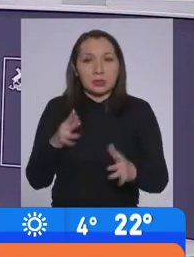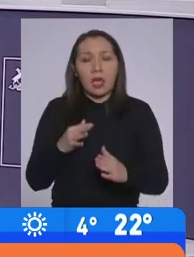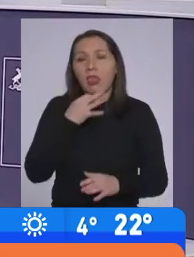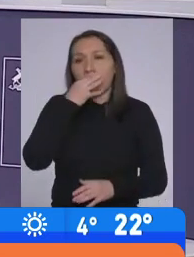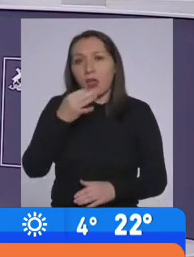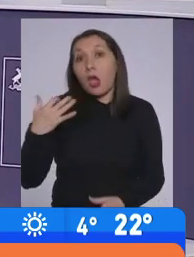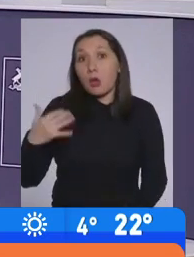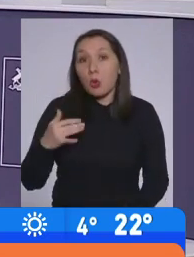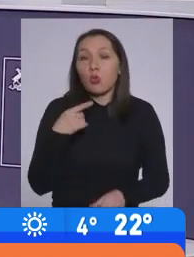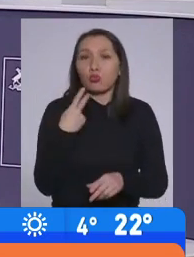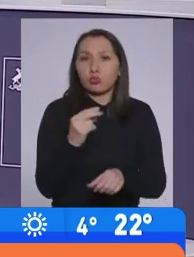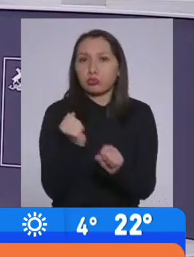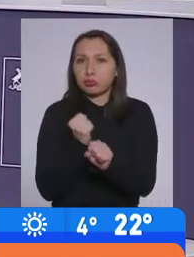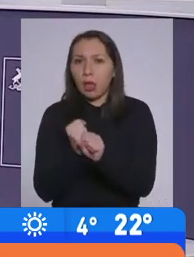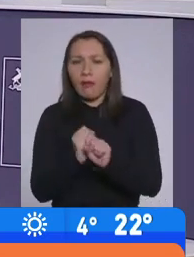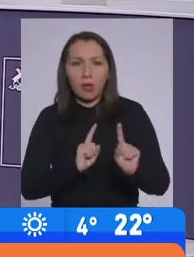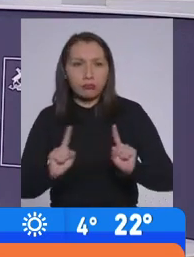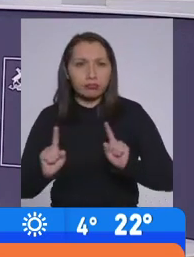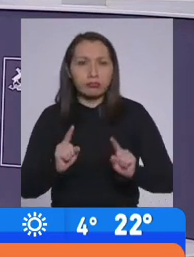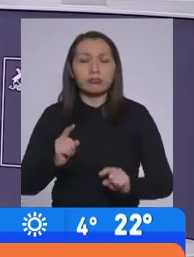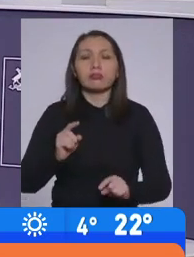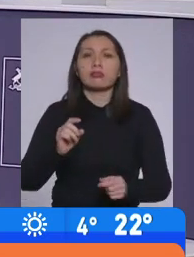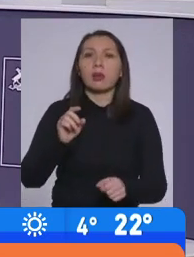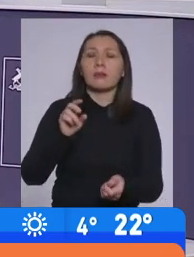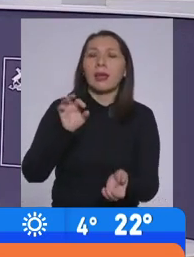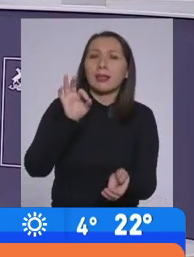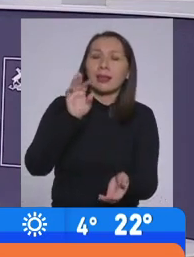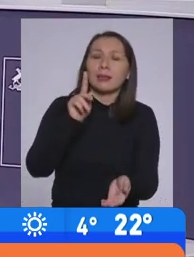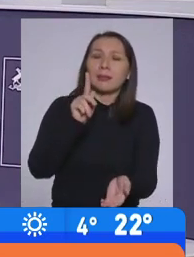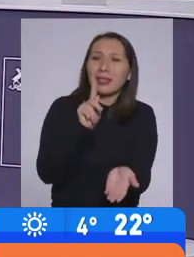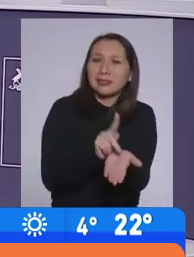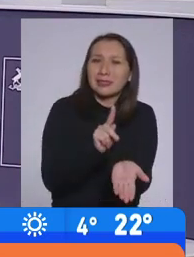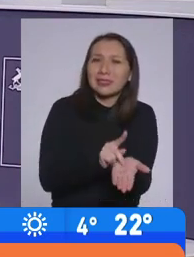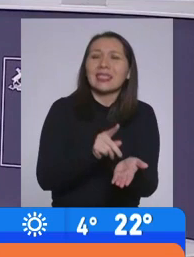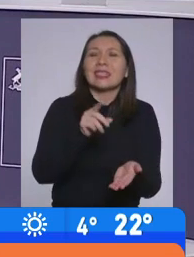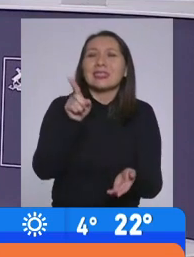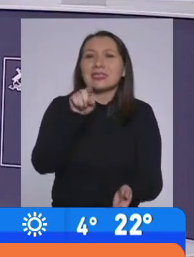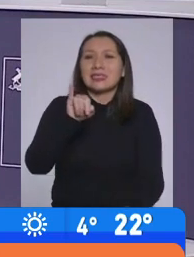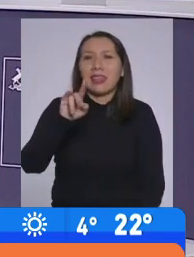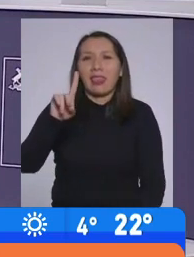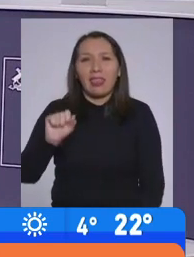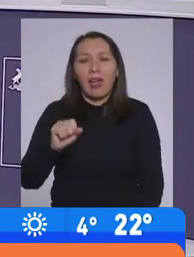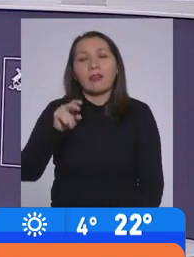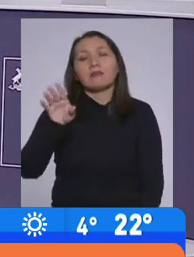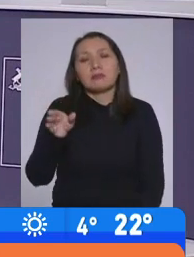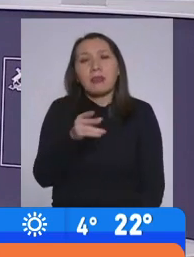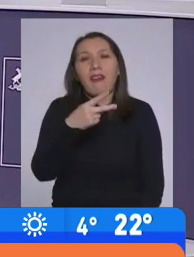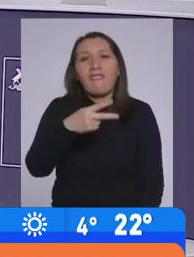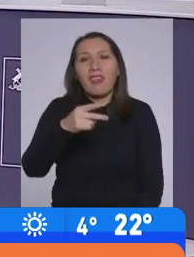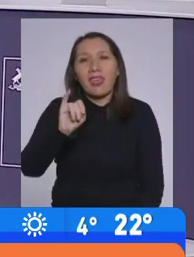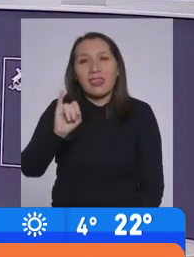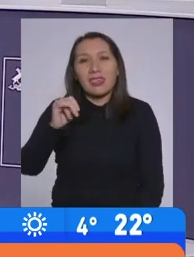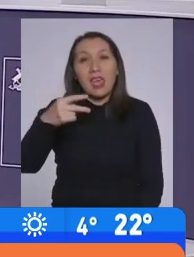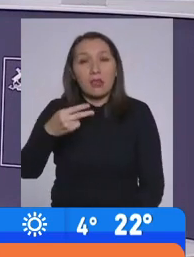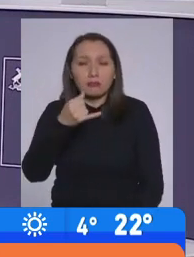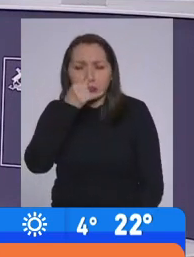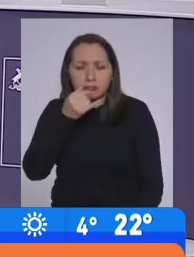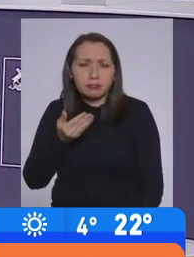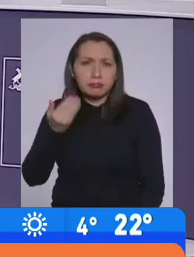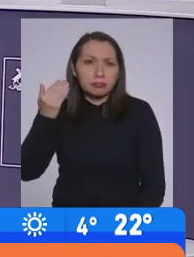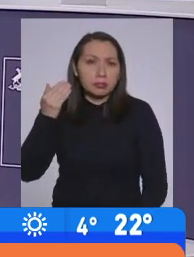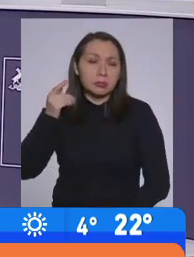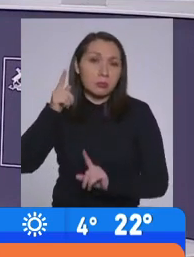importante que es para su gestión el tema del vih/sida sin embargo los últimos días lo el último tiempo